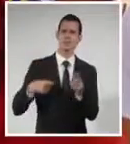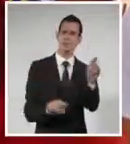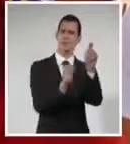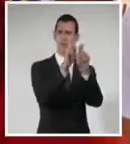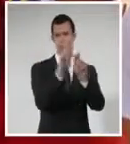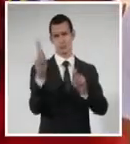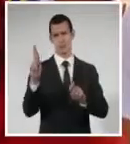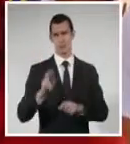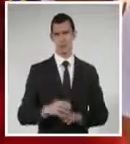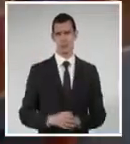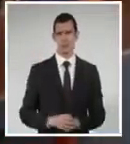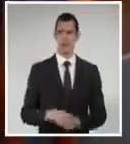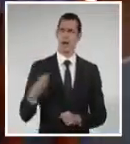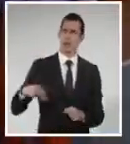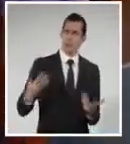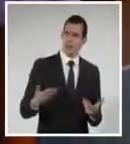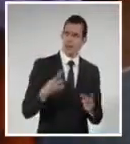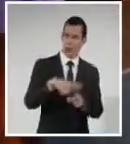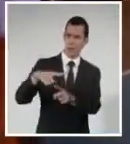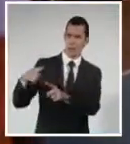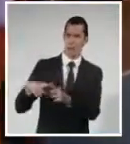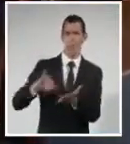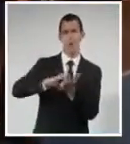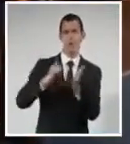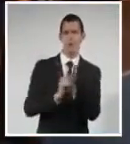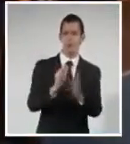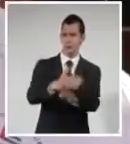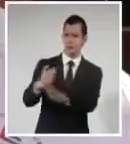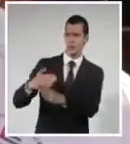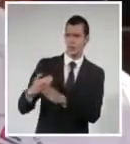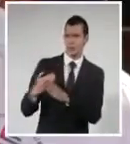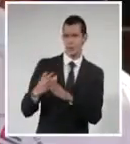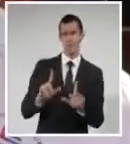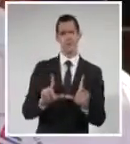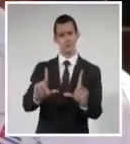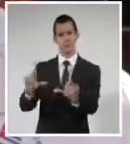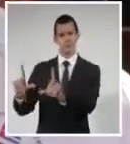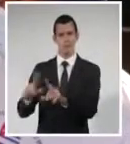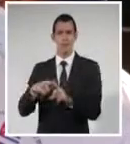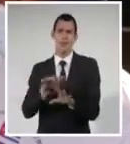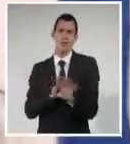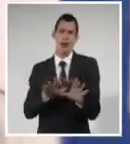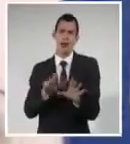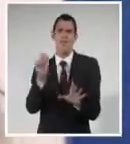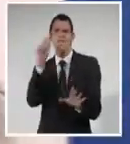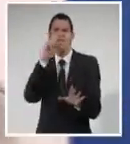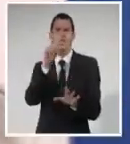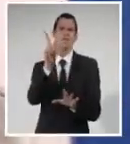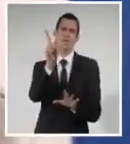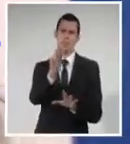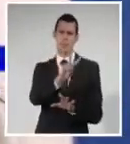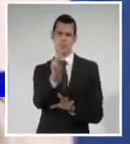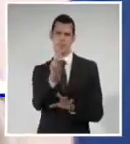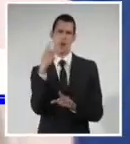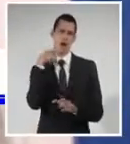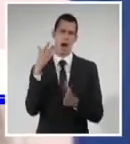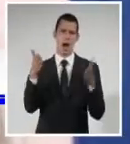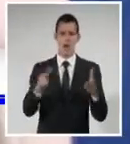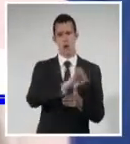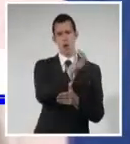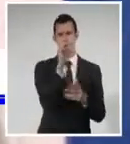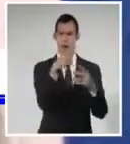reconocieron a las misiones sociales por todos sus logros en el calendario que ya despedimos. Nuestra misión aquí en Venezuela, Misión